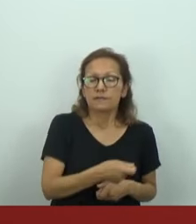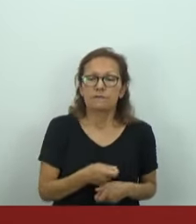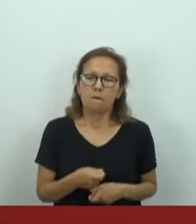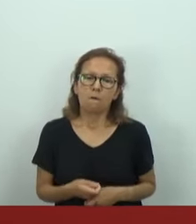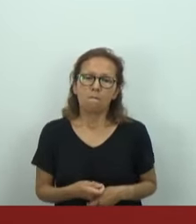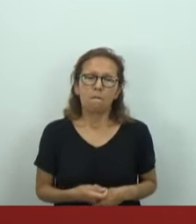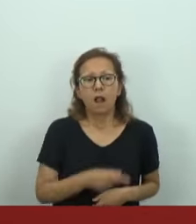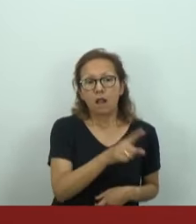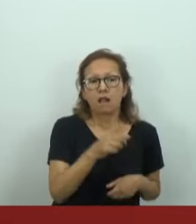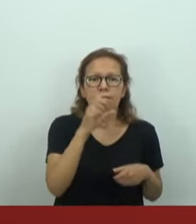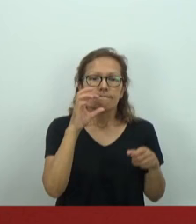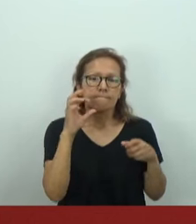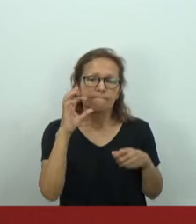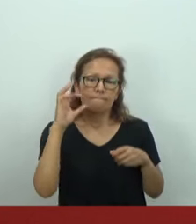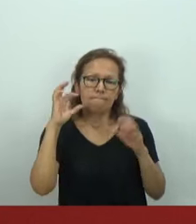reino de Dios.